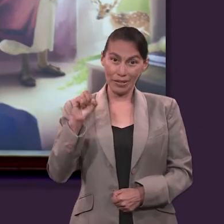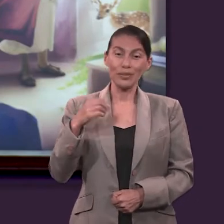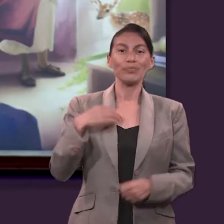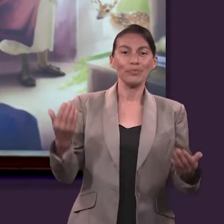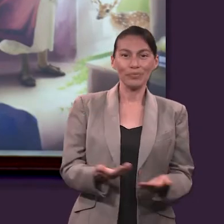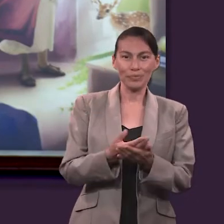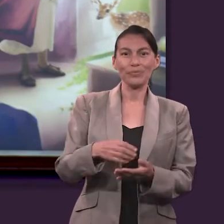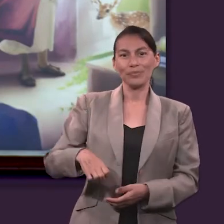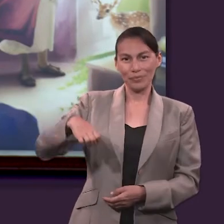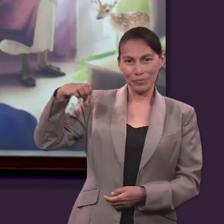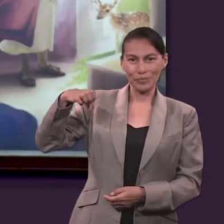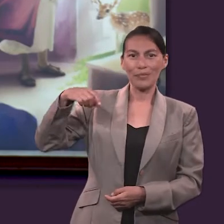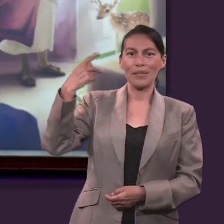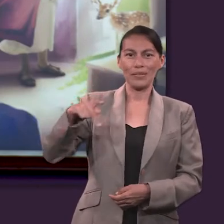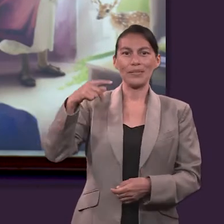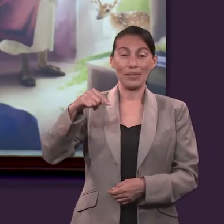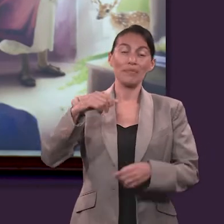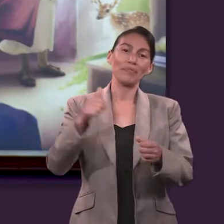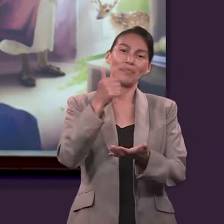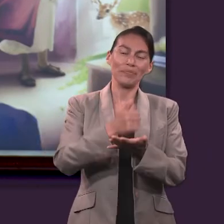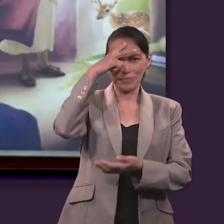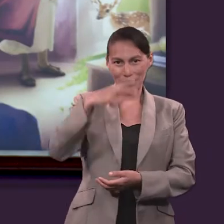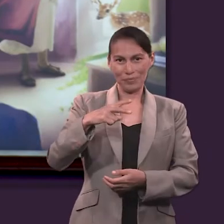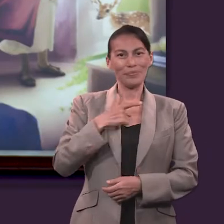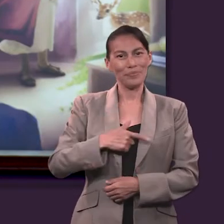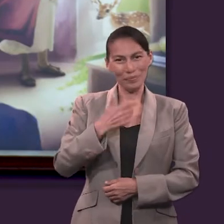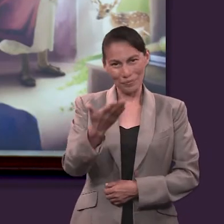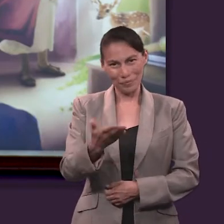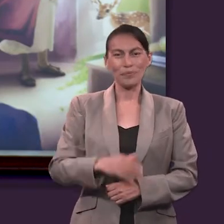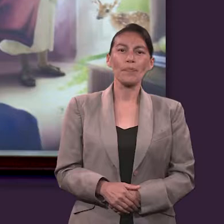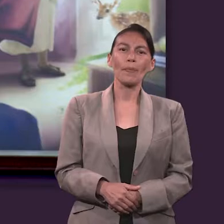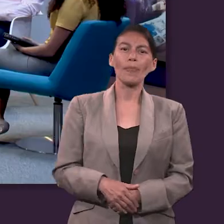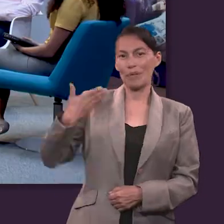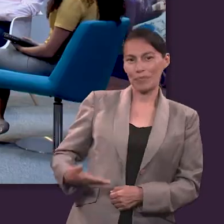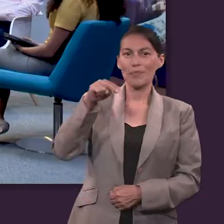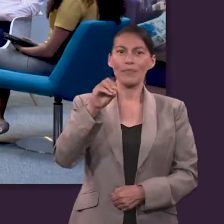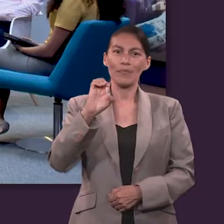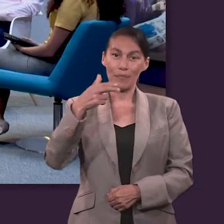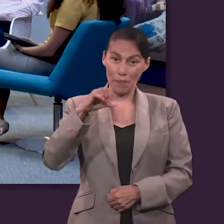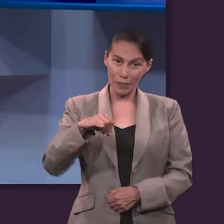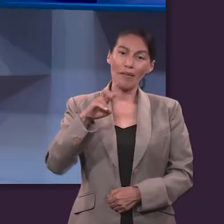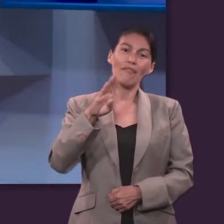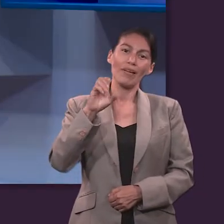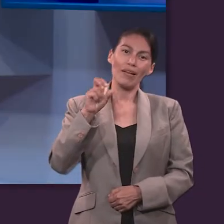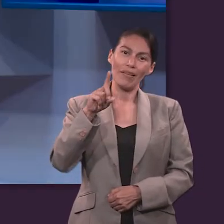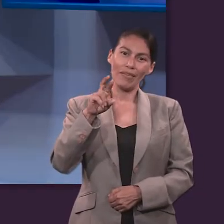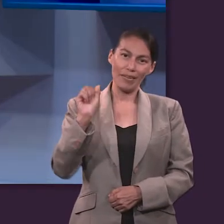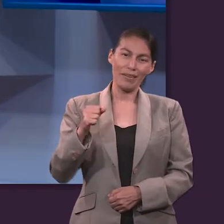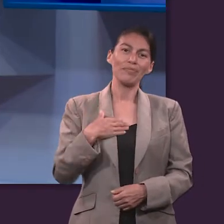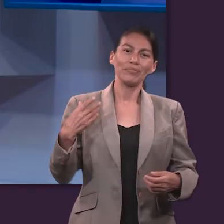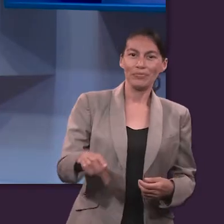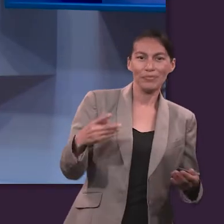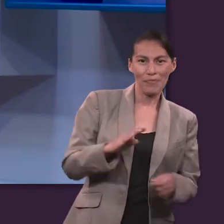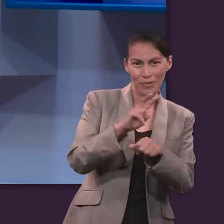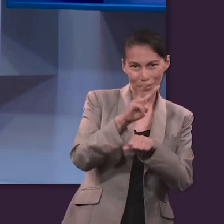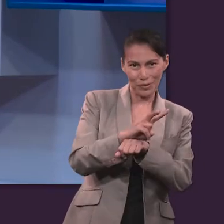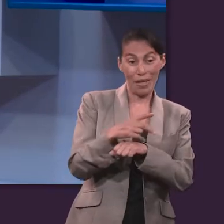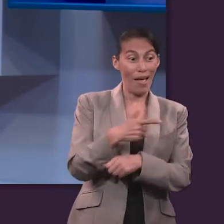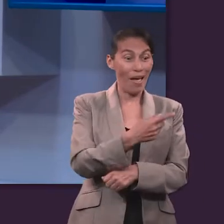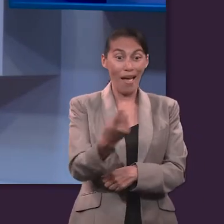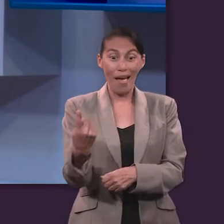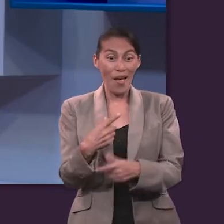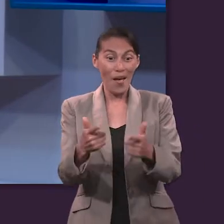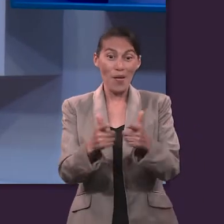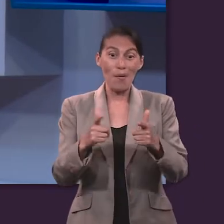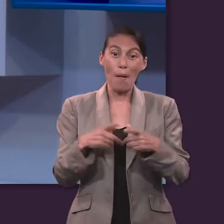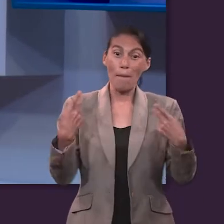crecí aquí en la capital de este país, en la Ciudad de México. Mucho gusto. Muy bien, yo soy Noemí Belandria y soy de Venezuela, así que